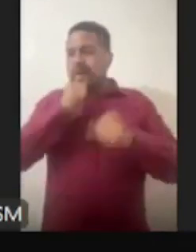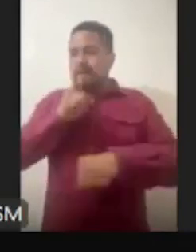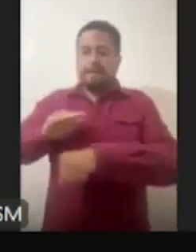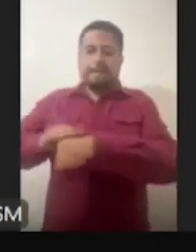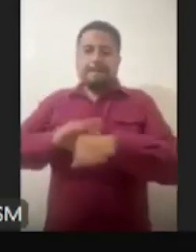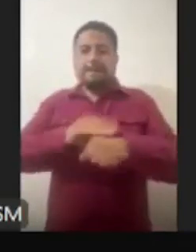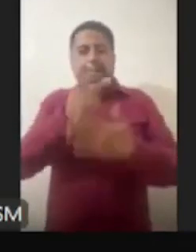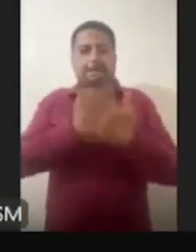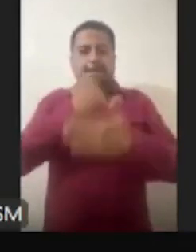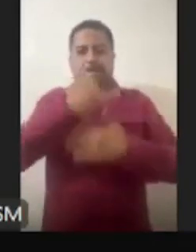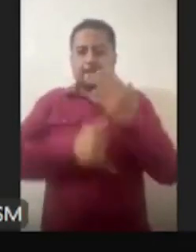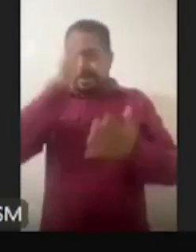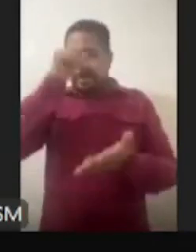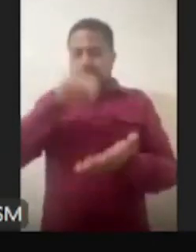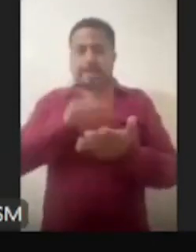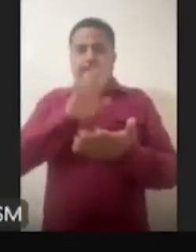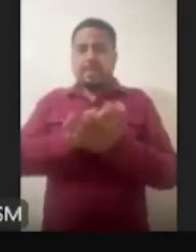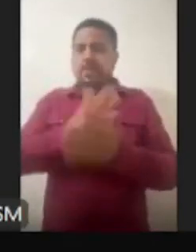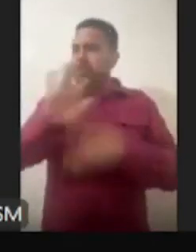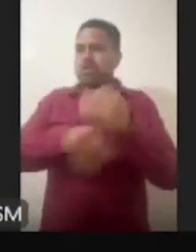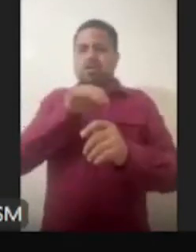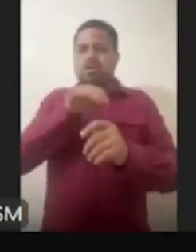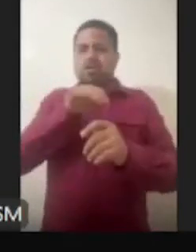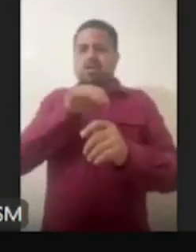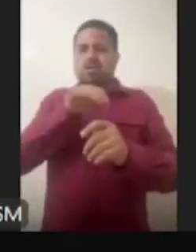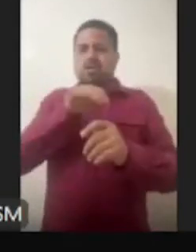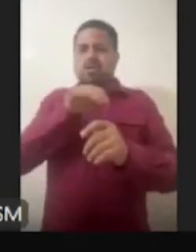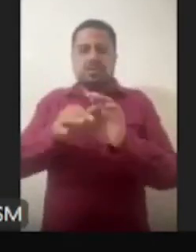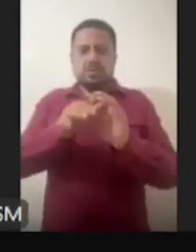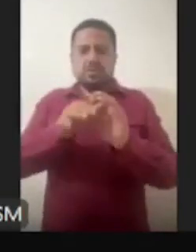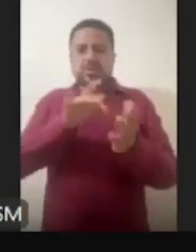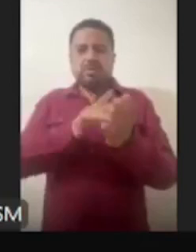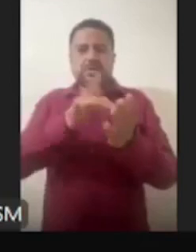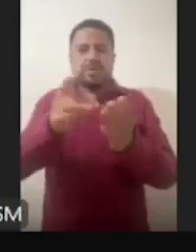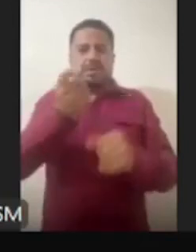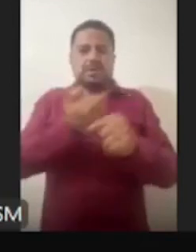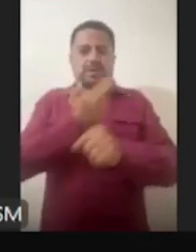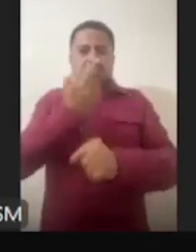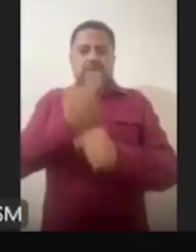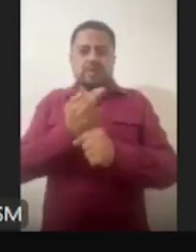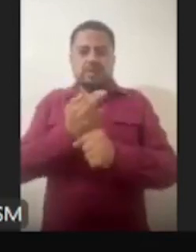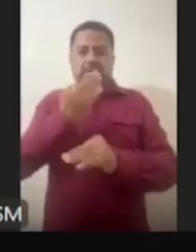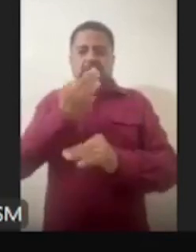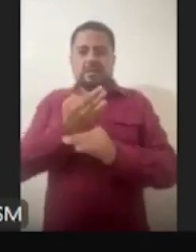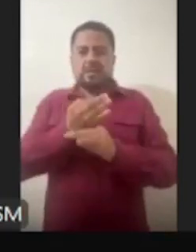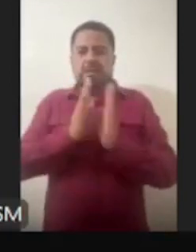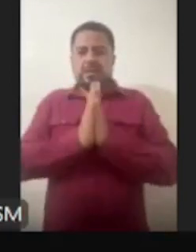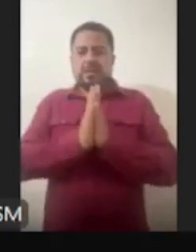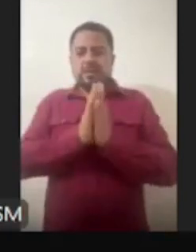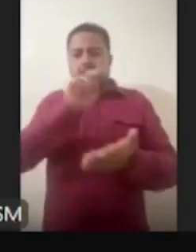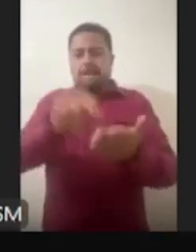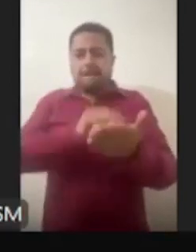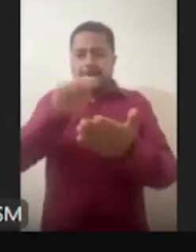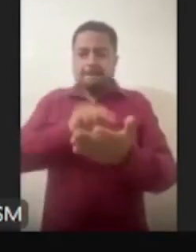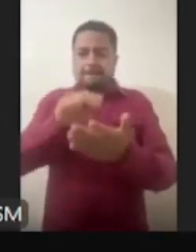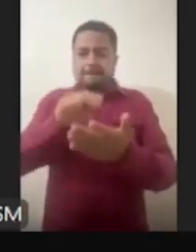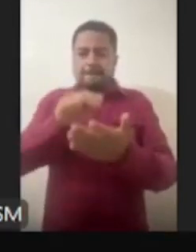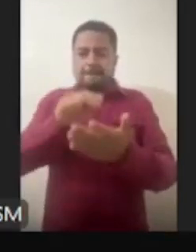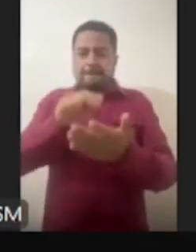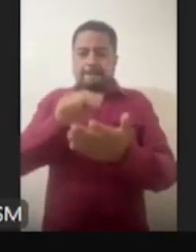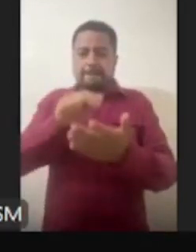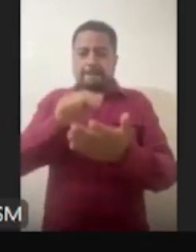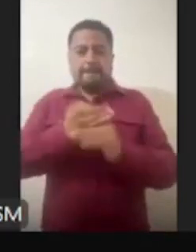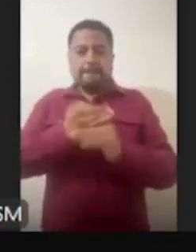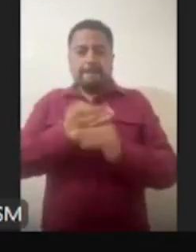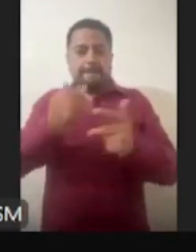fue aprobado por unanimidad de votos. Gracias, secretario. Le solicito recabar las firmas a la conclusión de esta sesión y